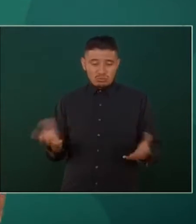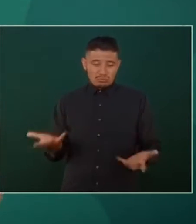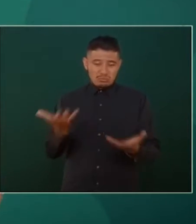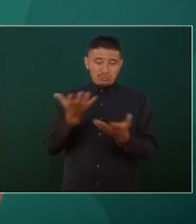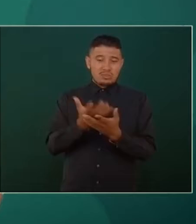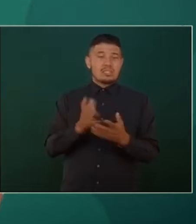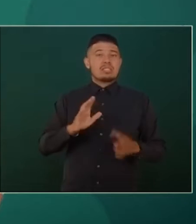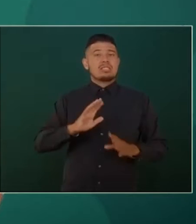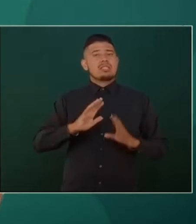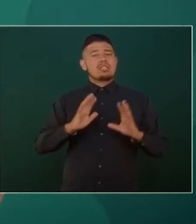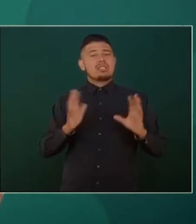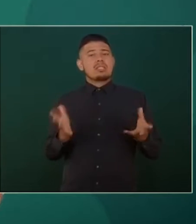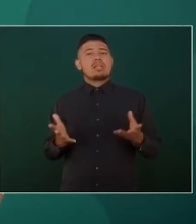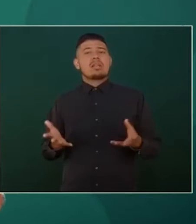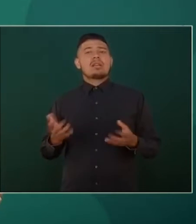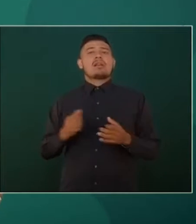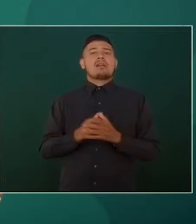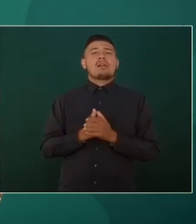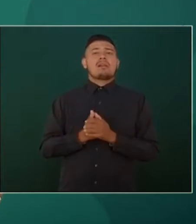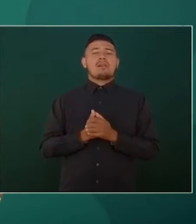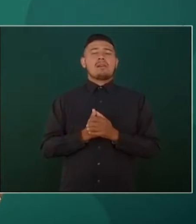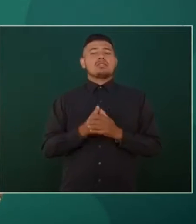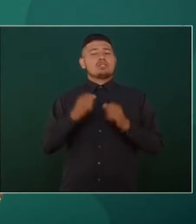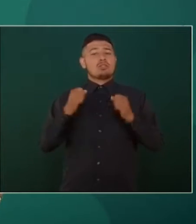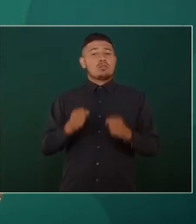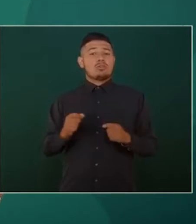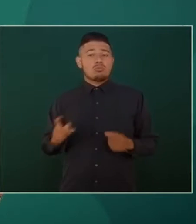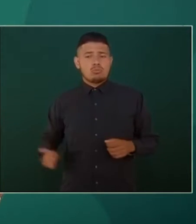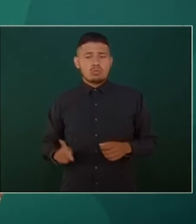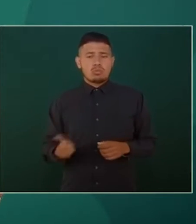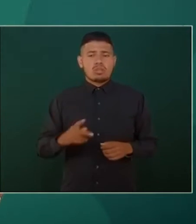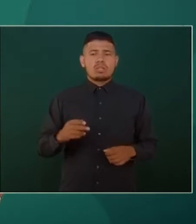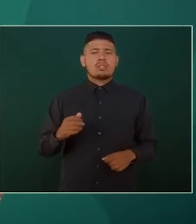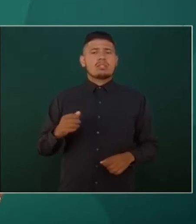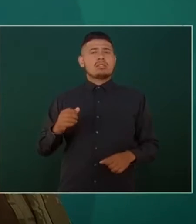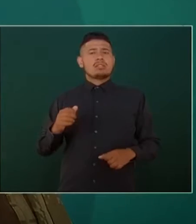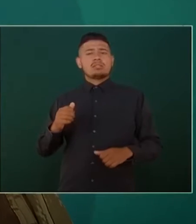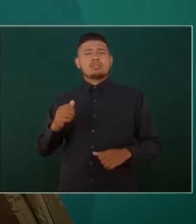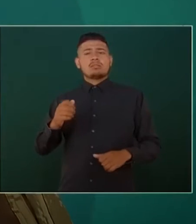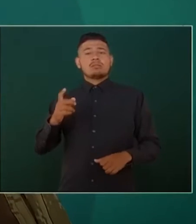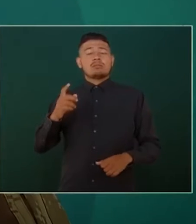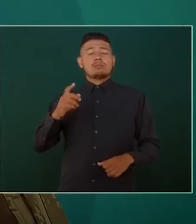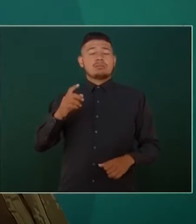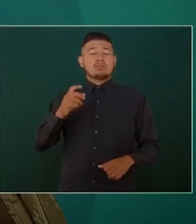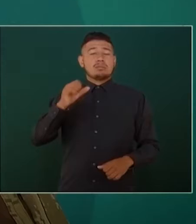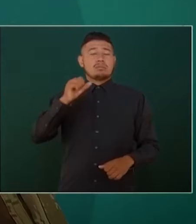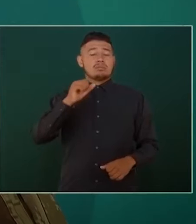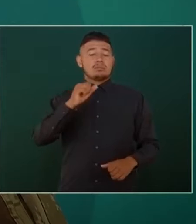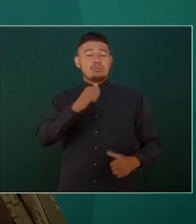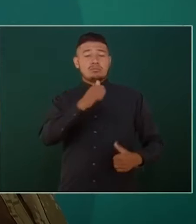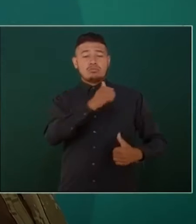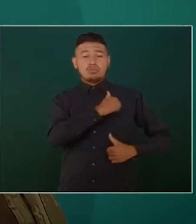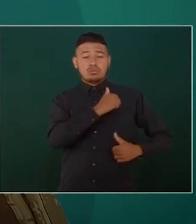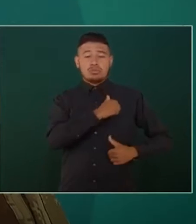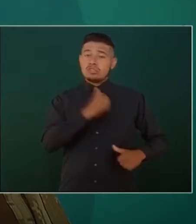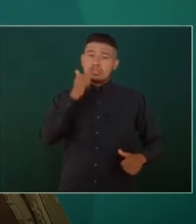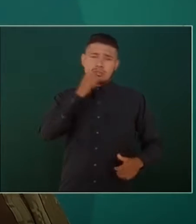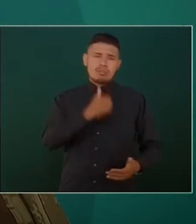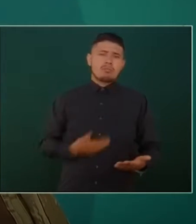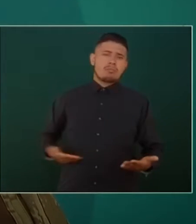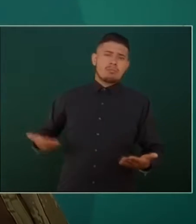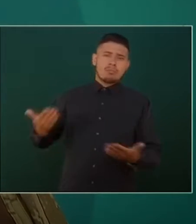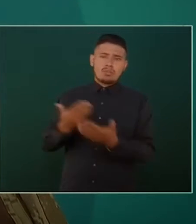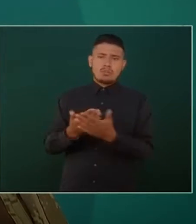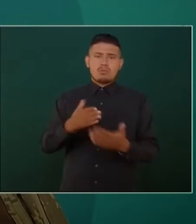manera directa en el ámbito de la seguridad pública, la Secretaría de la Defensa Nacional siempre, siempre pidió tener